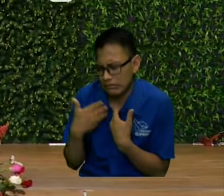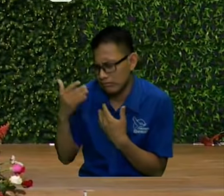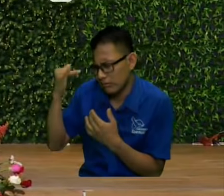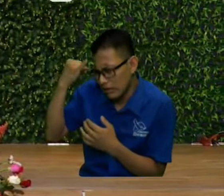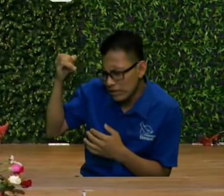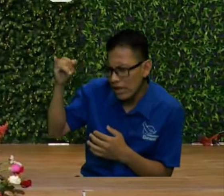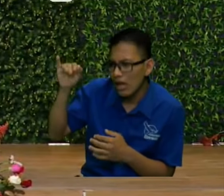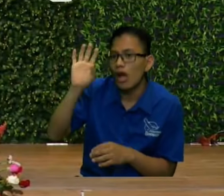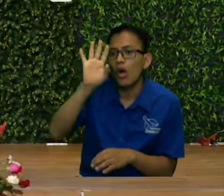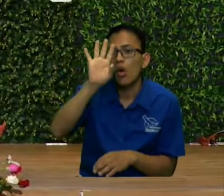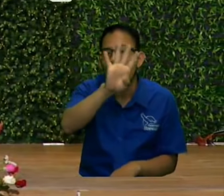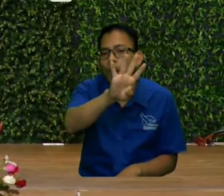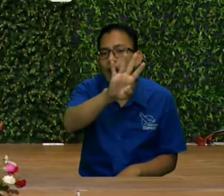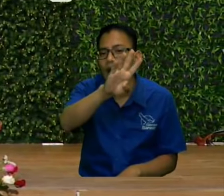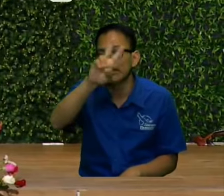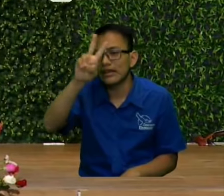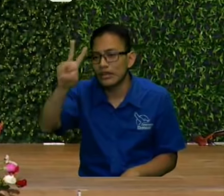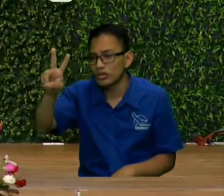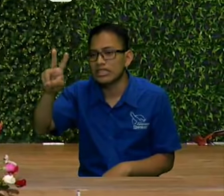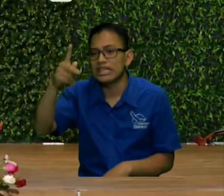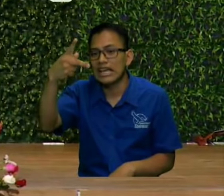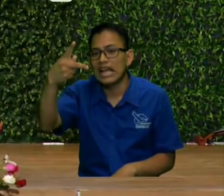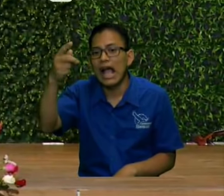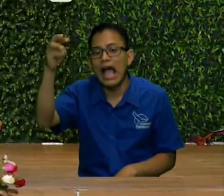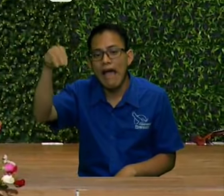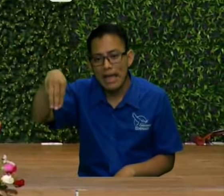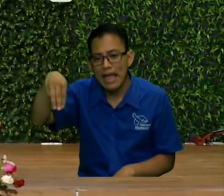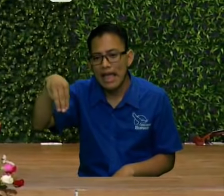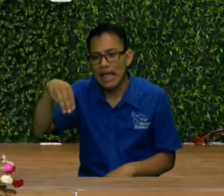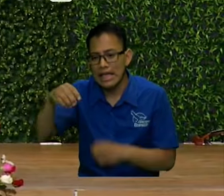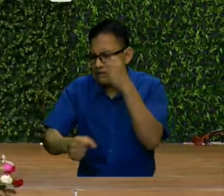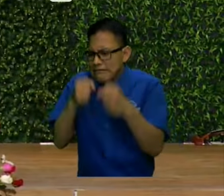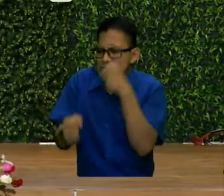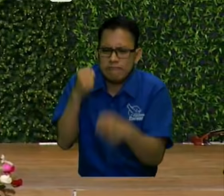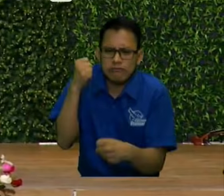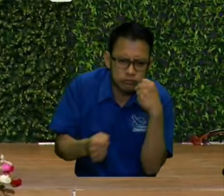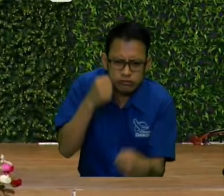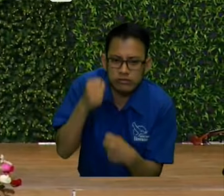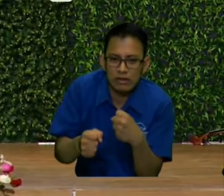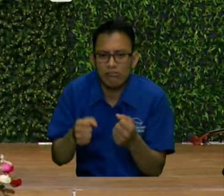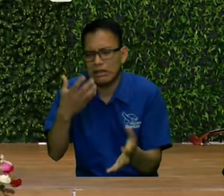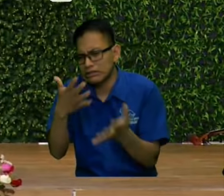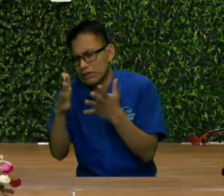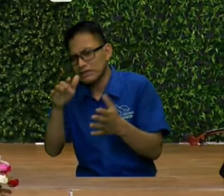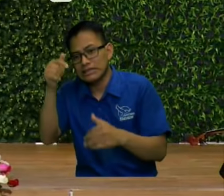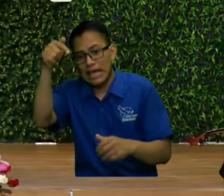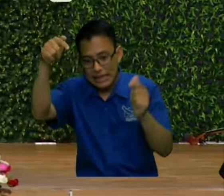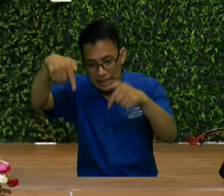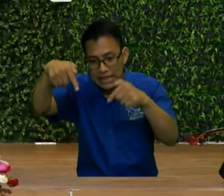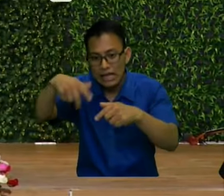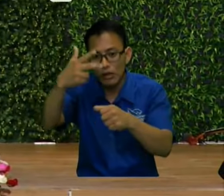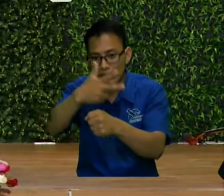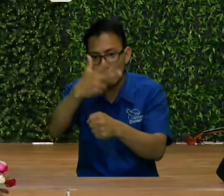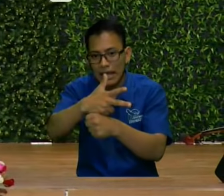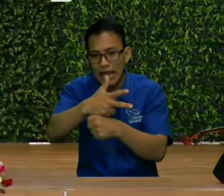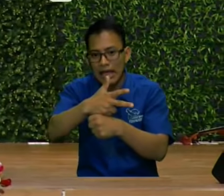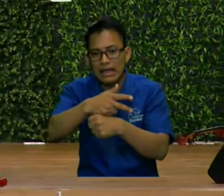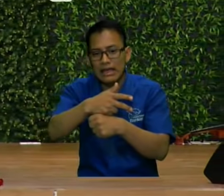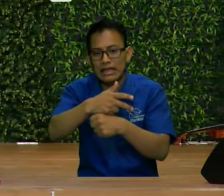42 kilómetros. Corriendo 42 kilómetros más o menos de aquí a Escuintla. Más o